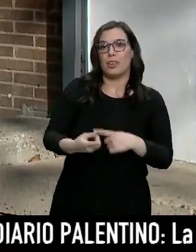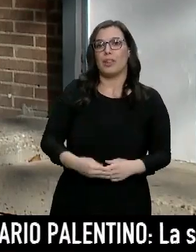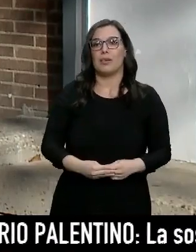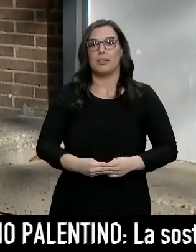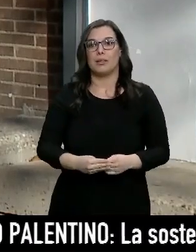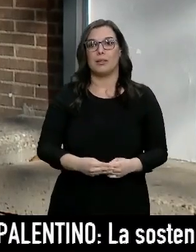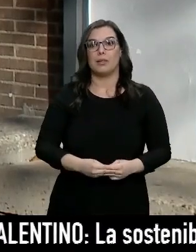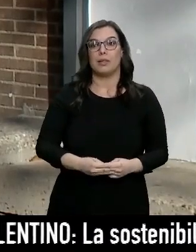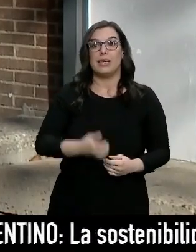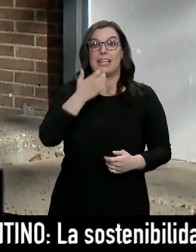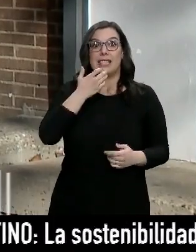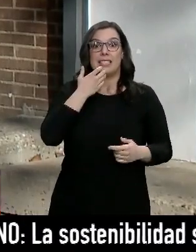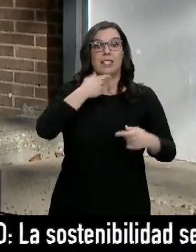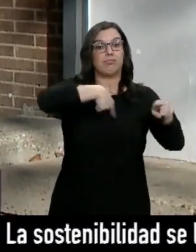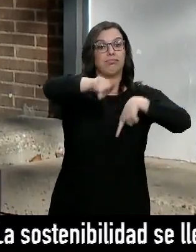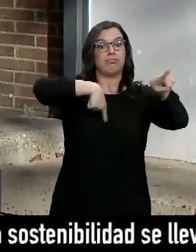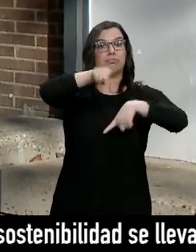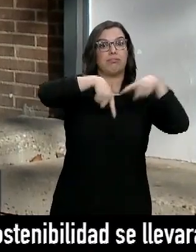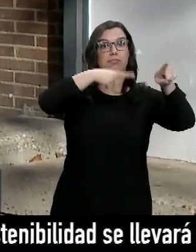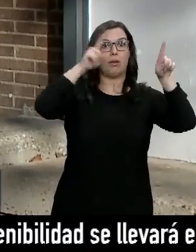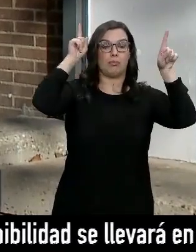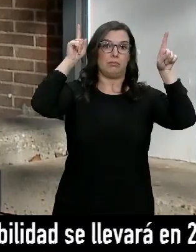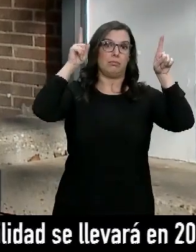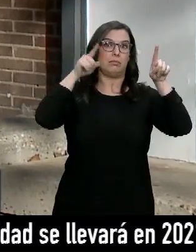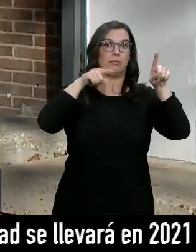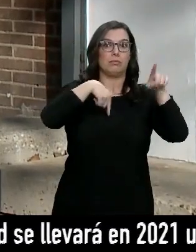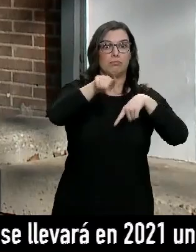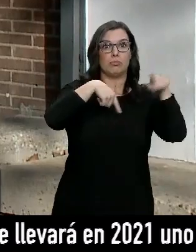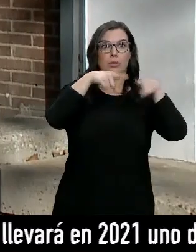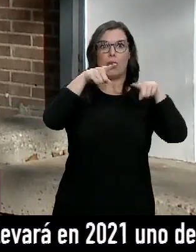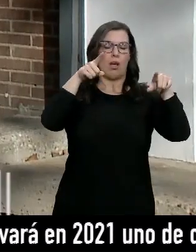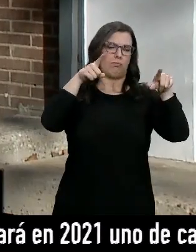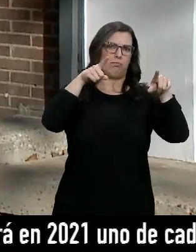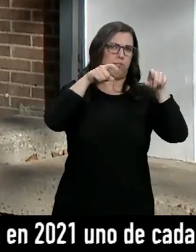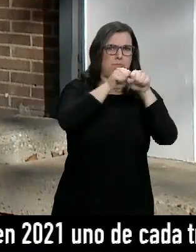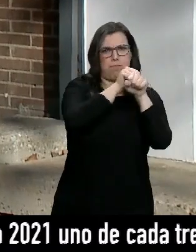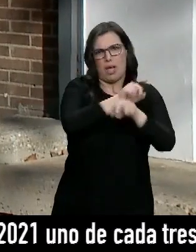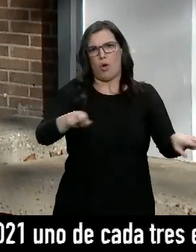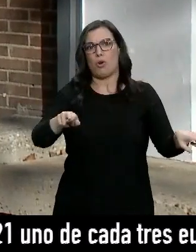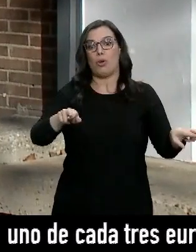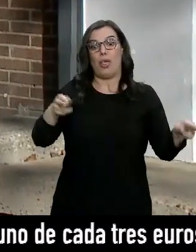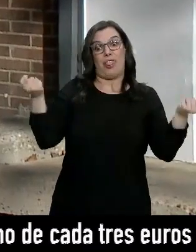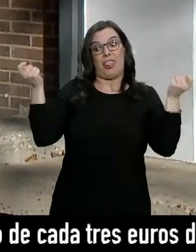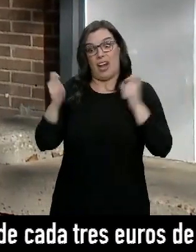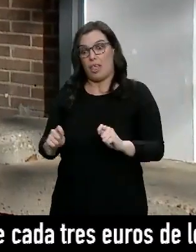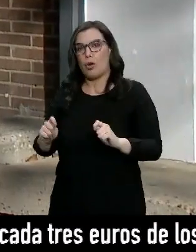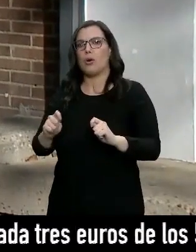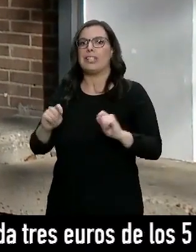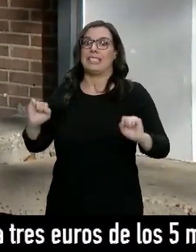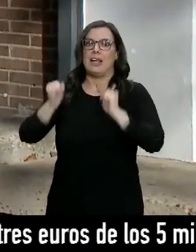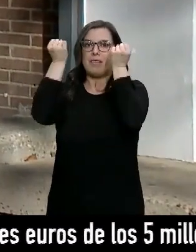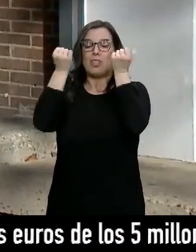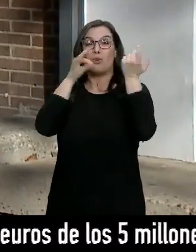abres y caigo, me cierras y me mantengo en lo que estoy cerrado, de manera que hay poca confianza de que con estas medidas otra